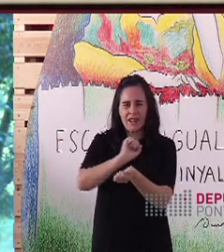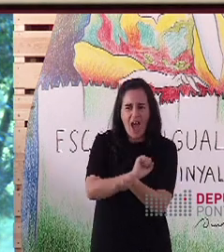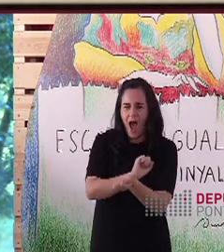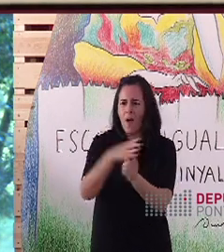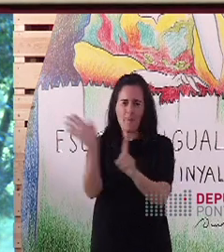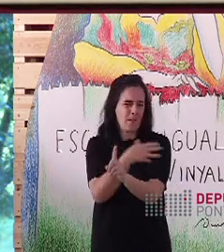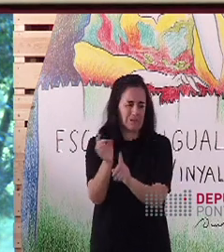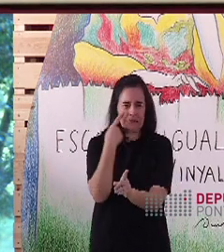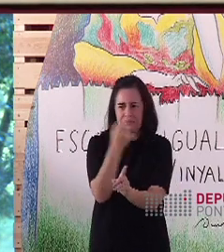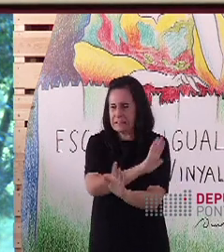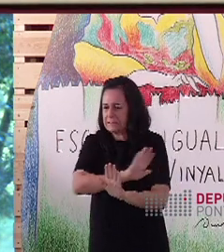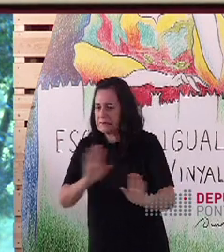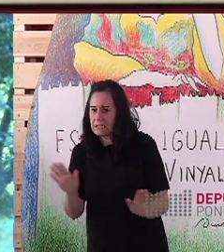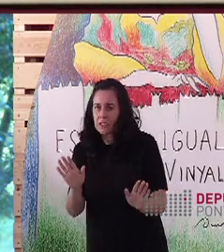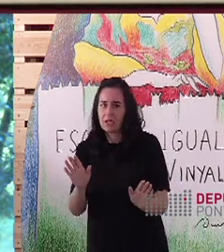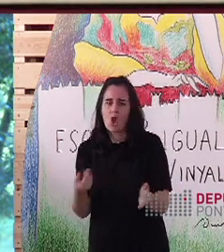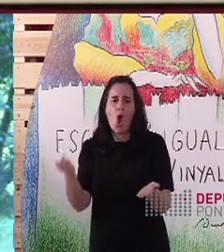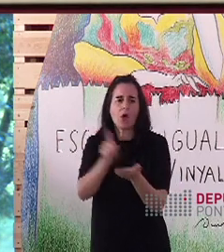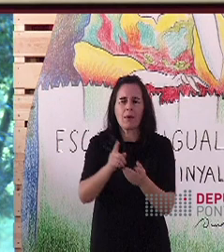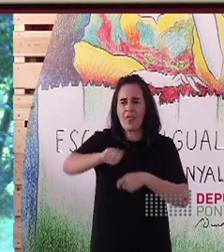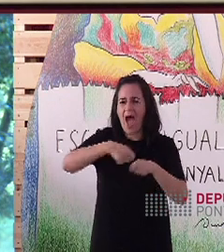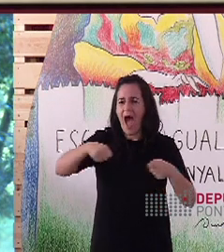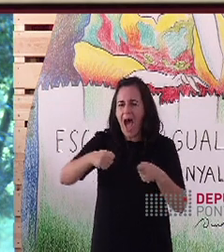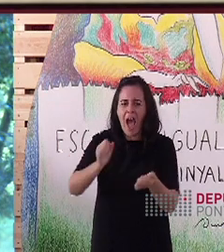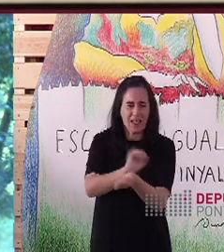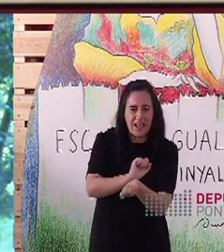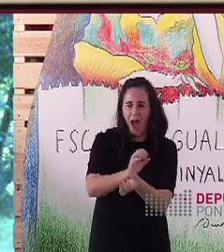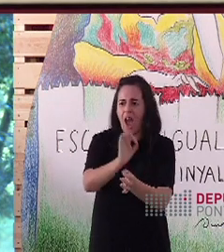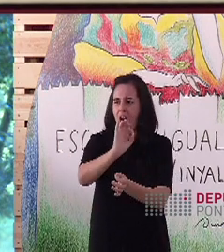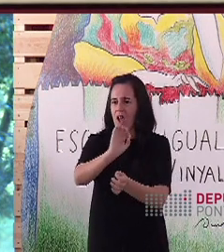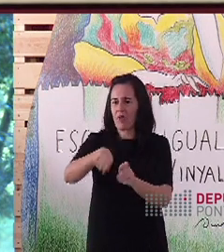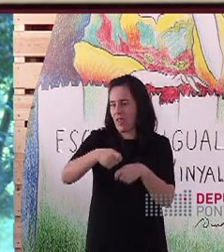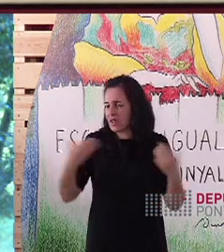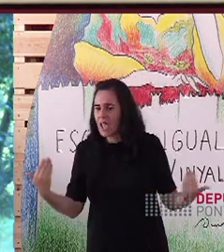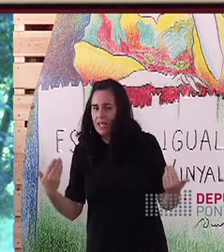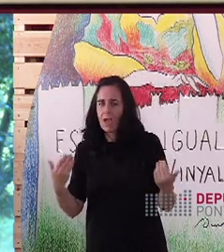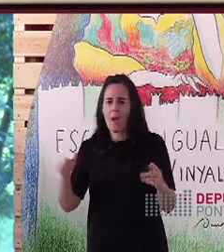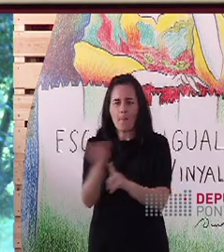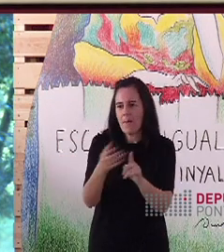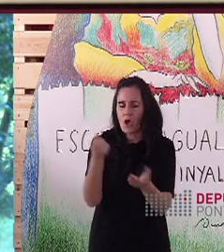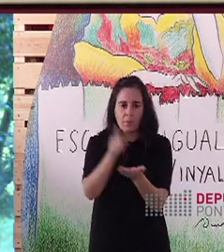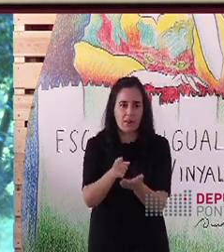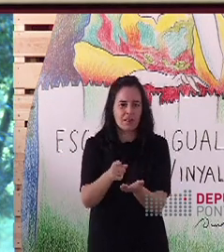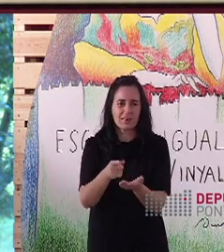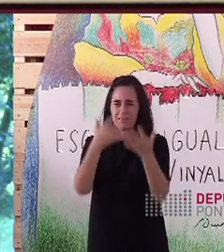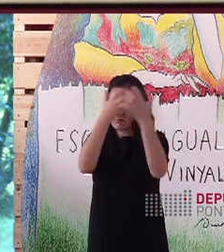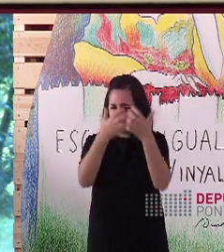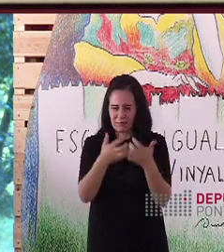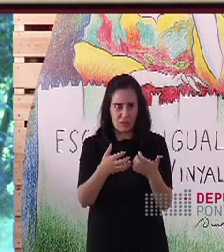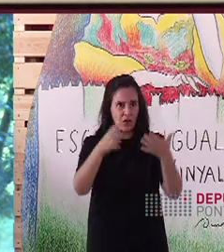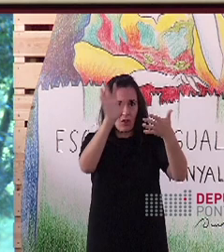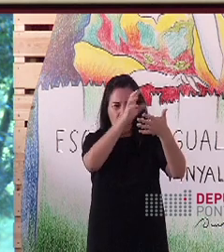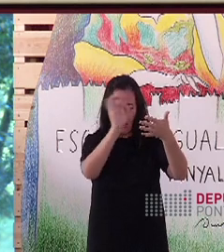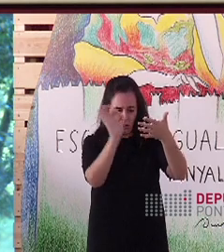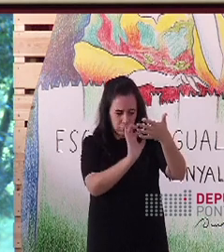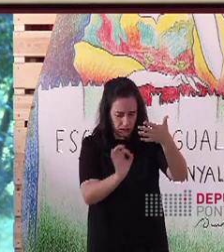paliza impresionante, la vuelve otra vez a atar, la desata, la vuelve a pegar. Este es todo el relato pornográfico. En